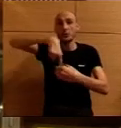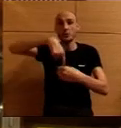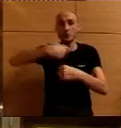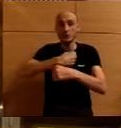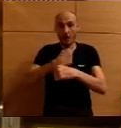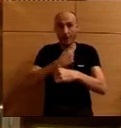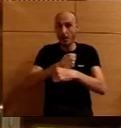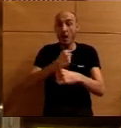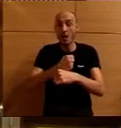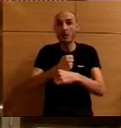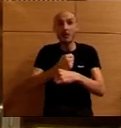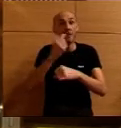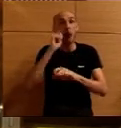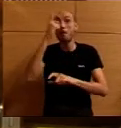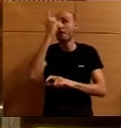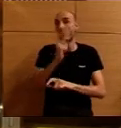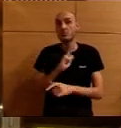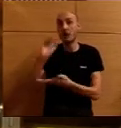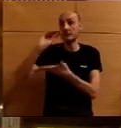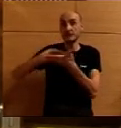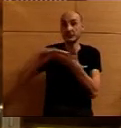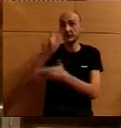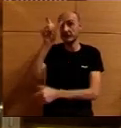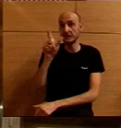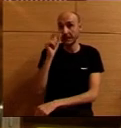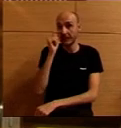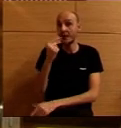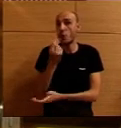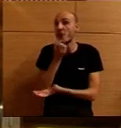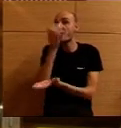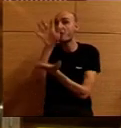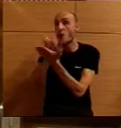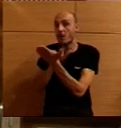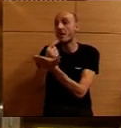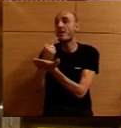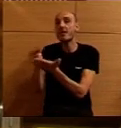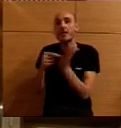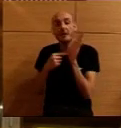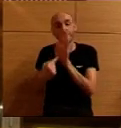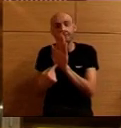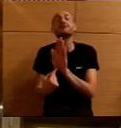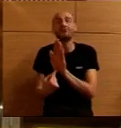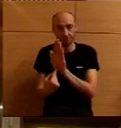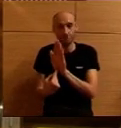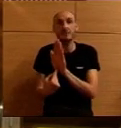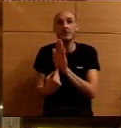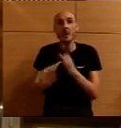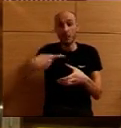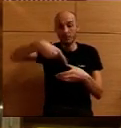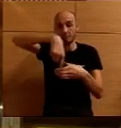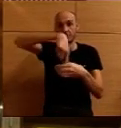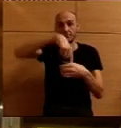que el secretari en el seu informe diu que por eso mismo, la modificación de la forma de provisión de los puestos